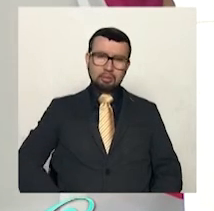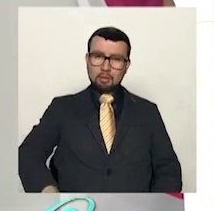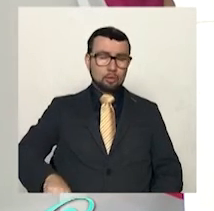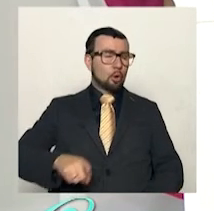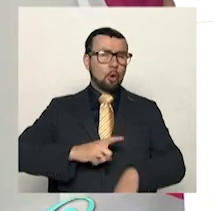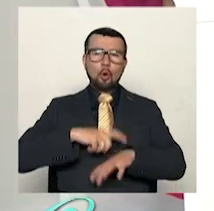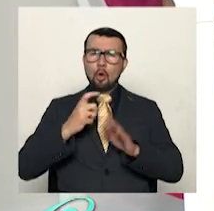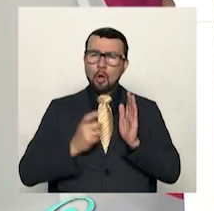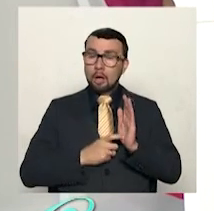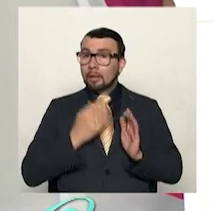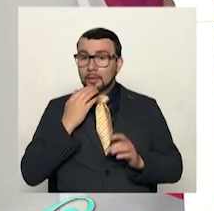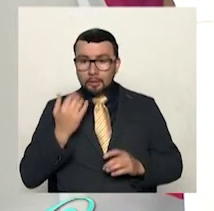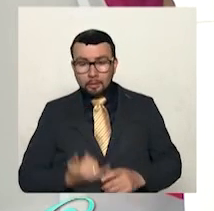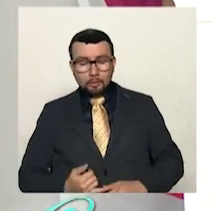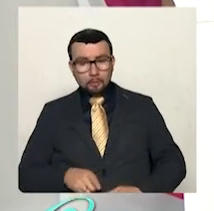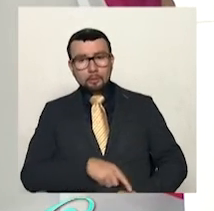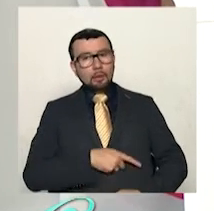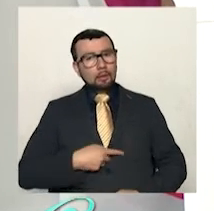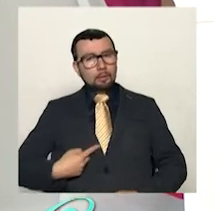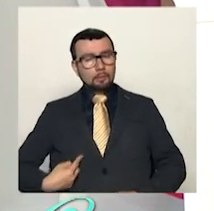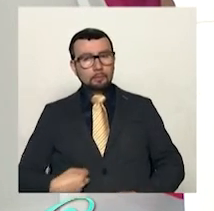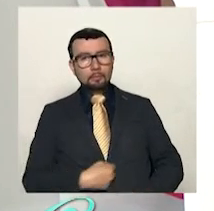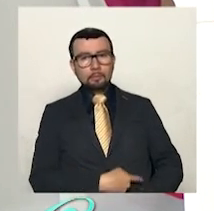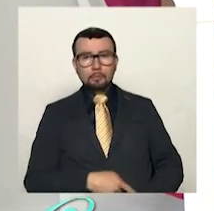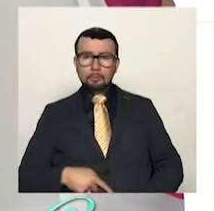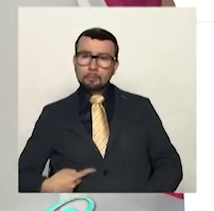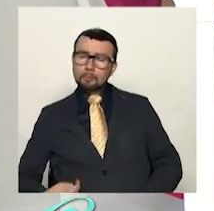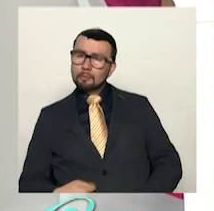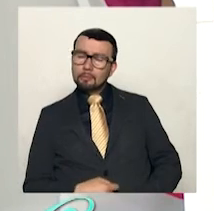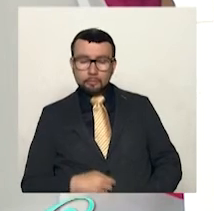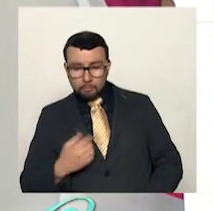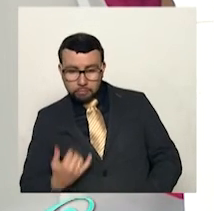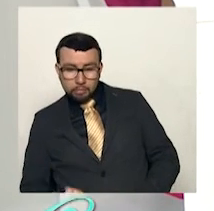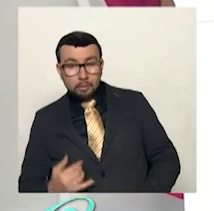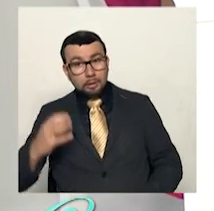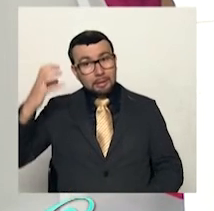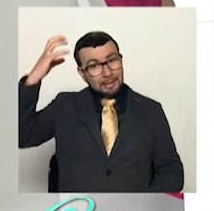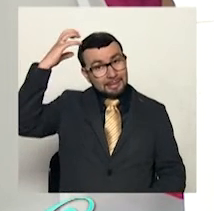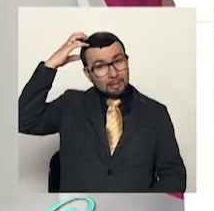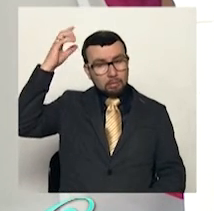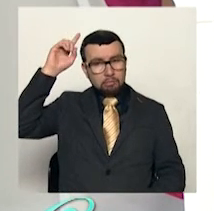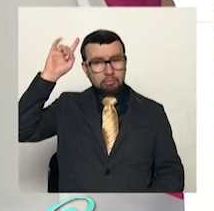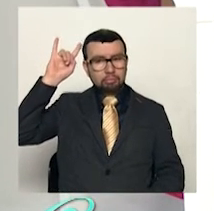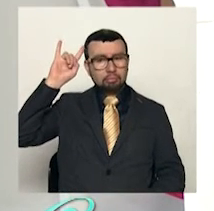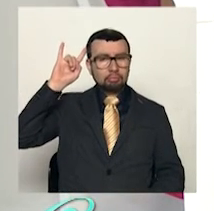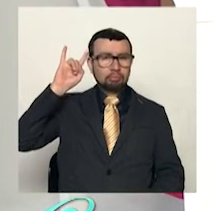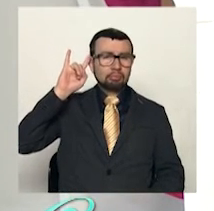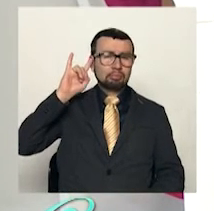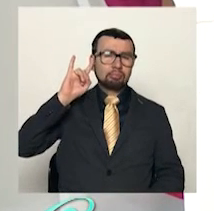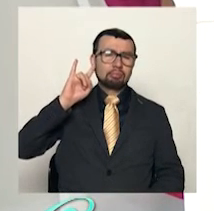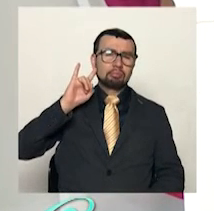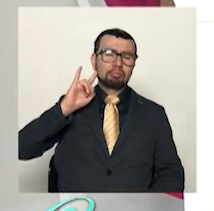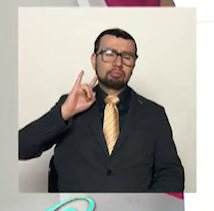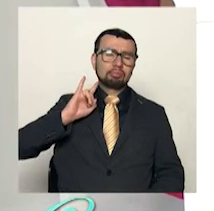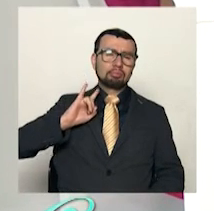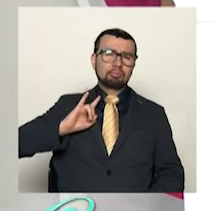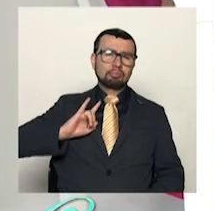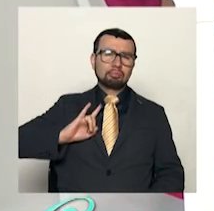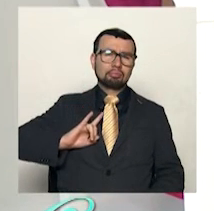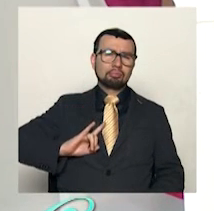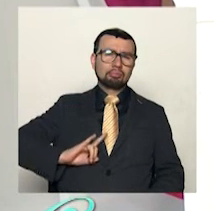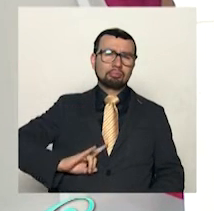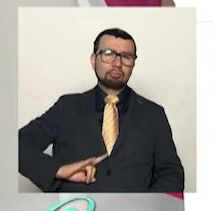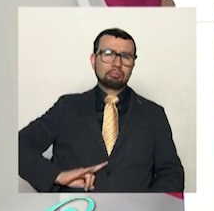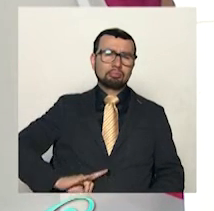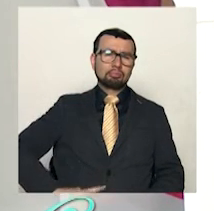a toda la parte digestiva, viene desde el cerebro, desde la base del cerebro, cruza por todo el cuerpo y nos hace